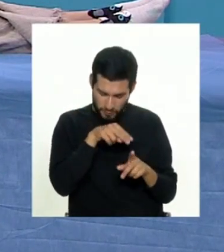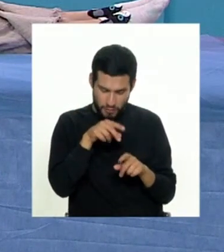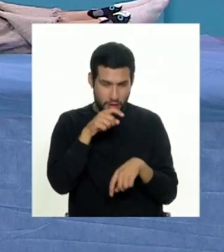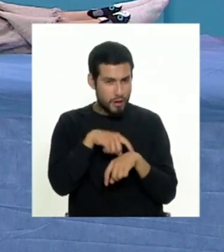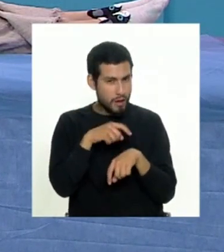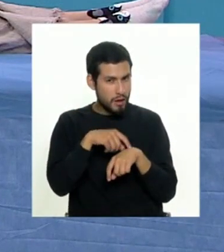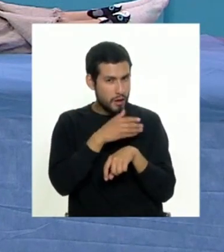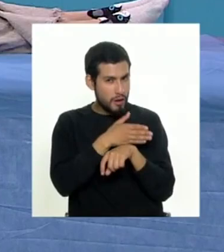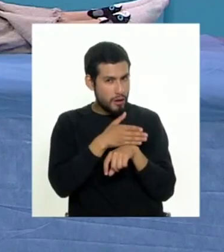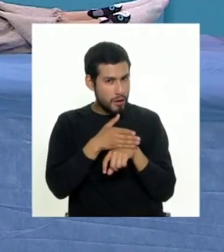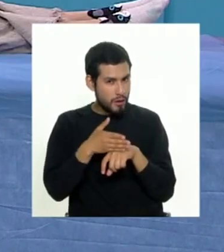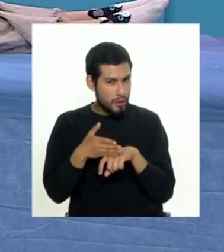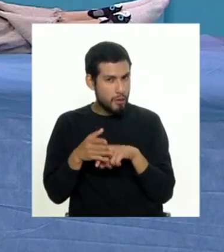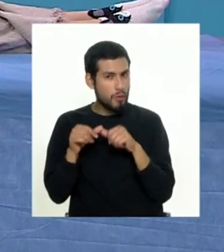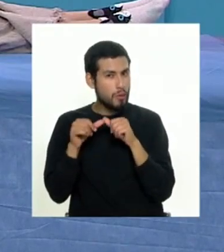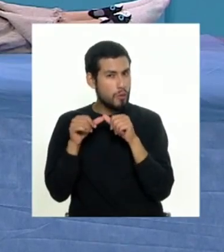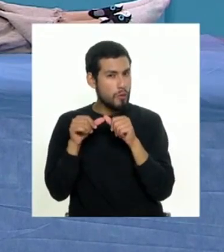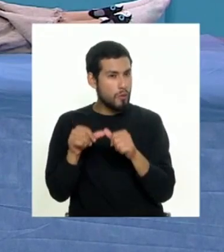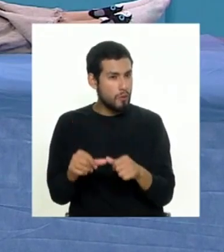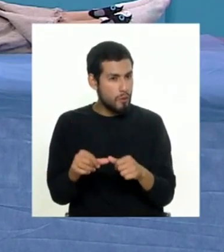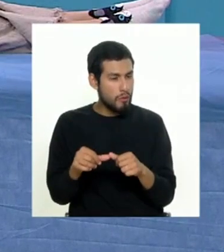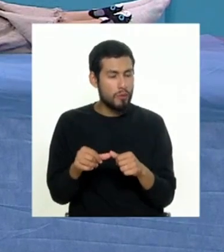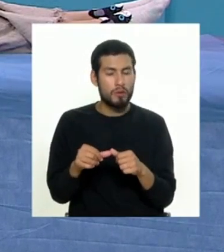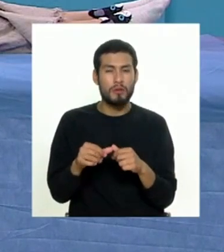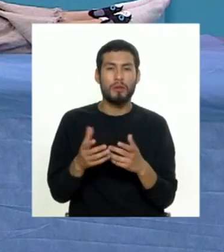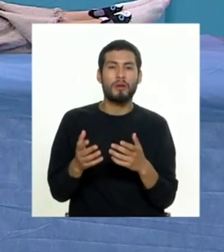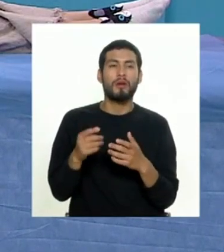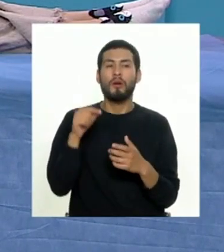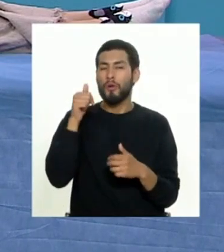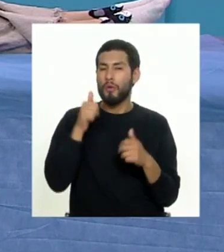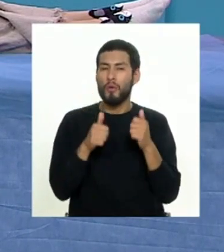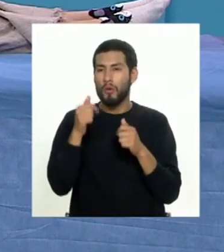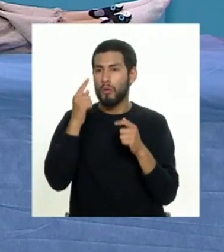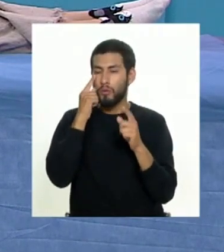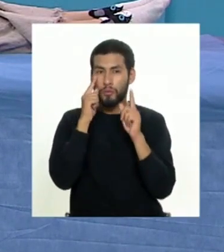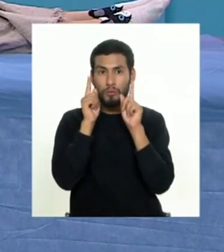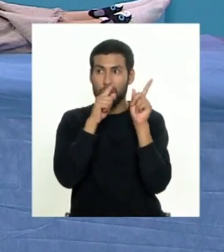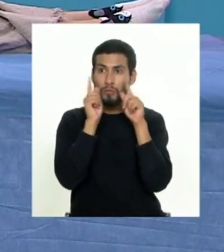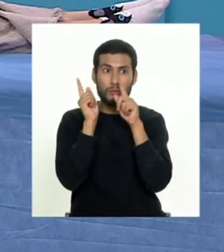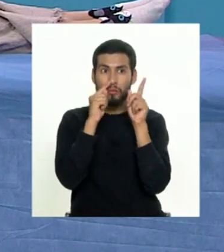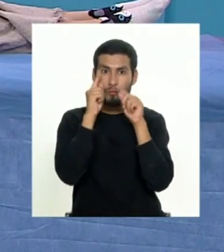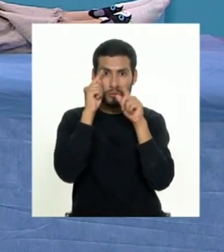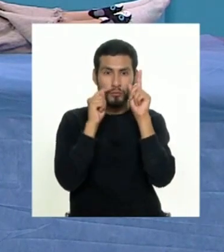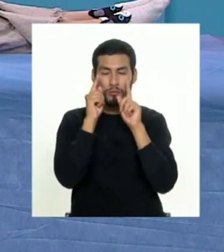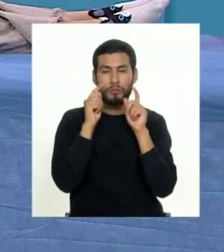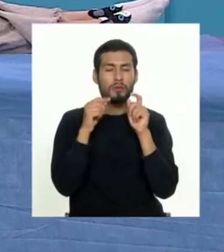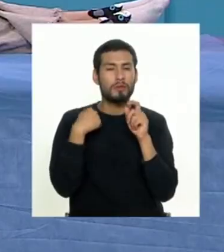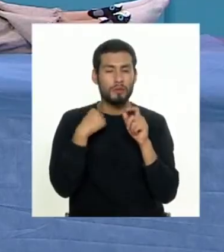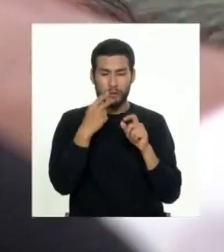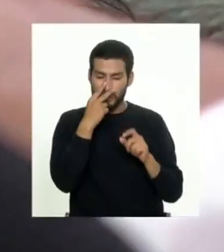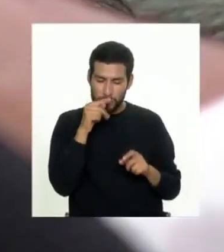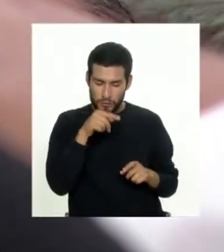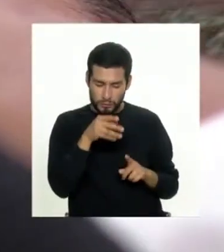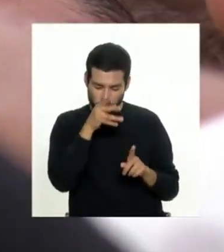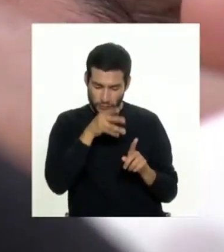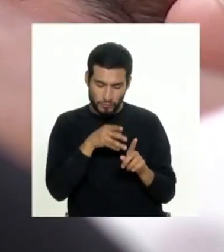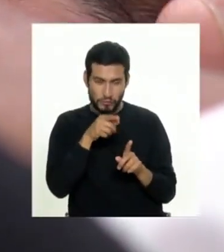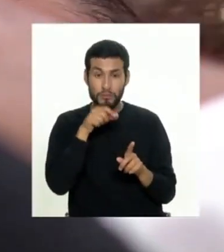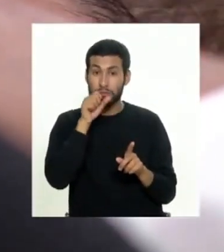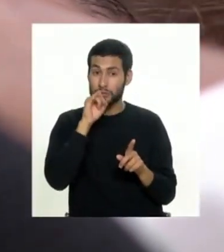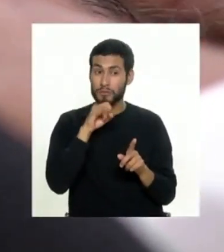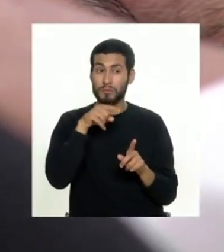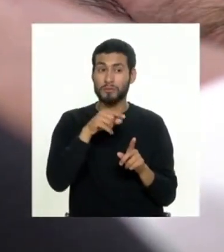tiempo, cuánto está durando, qué dirección tiene. Todo eso nos va a ayudar a decir si